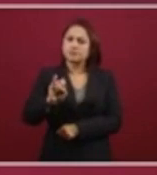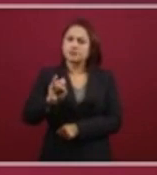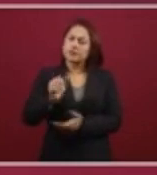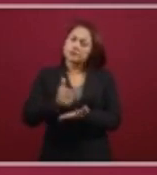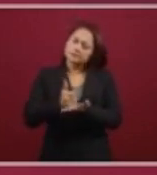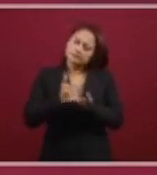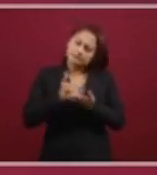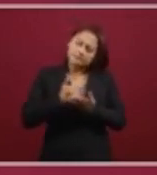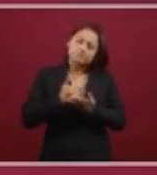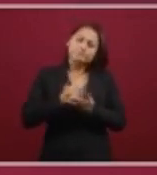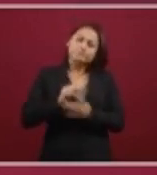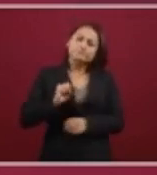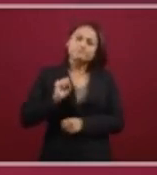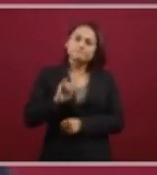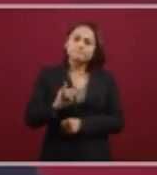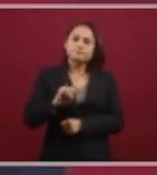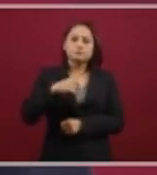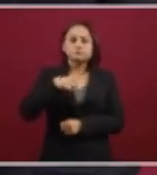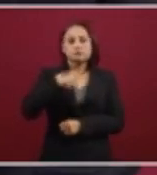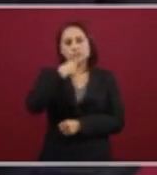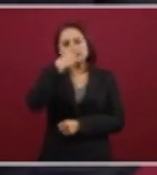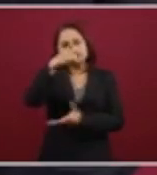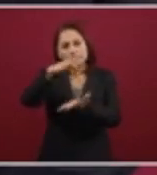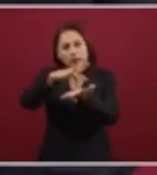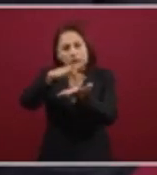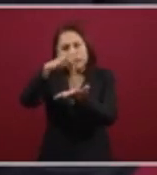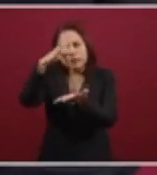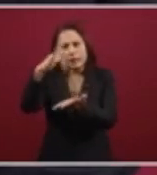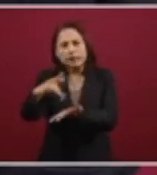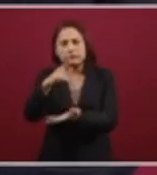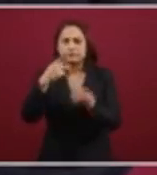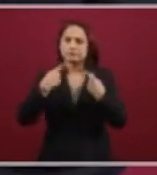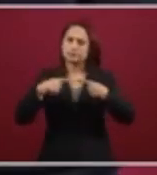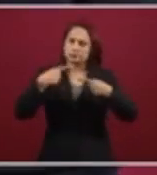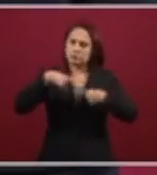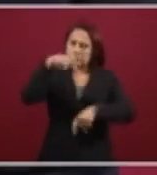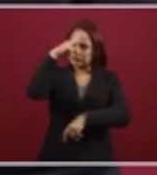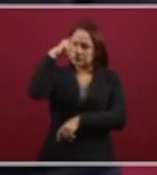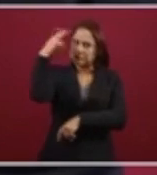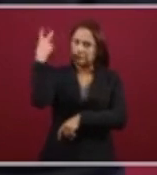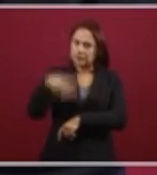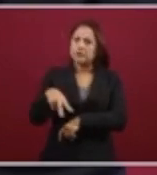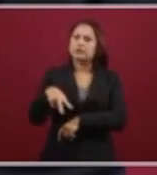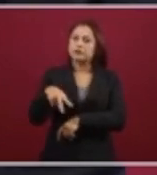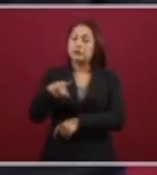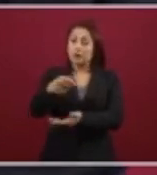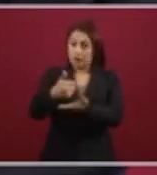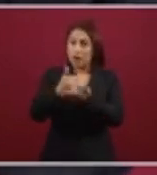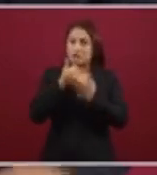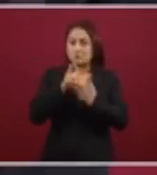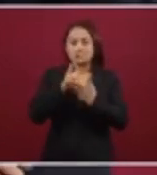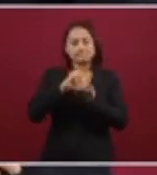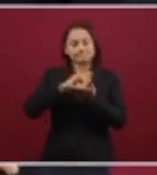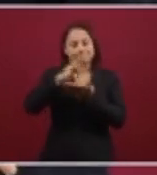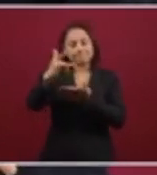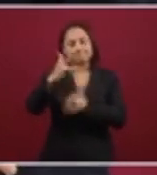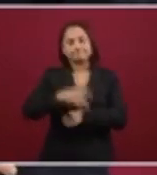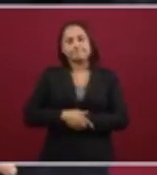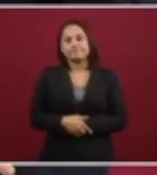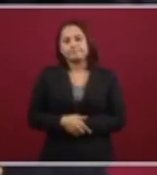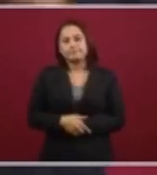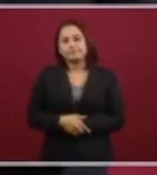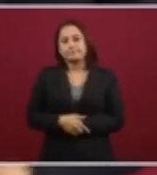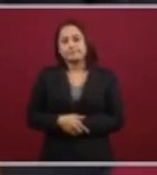mucho a los mexicanos que nos están apoyando, y nos están apoyando más de los